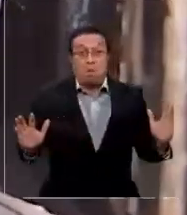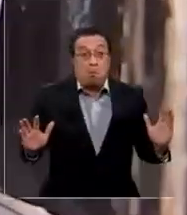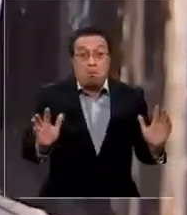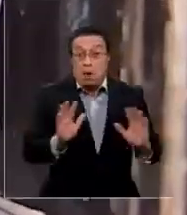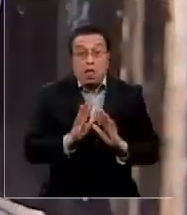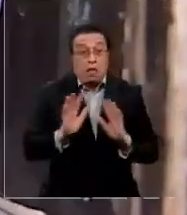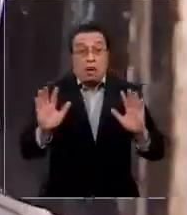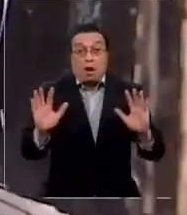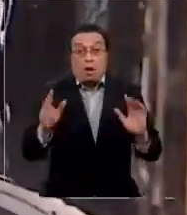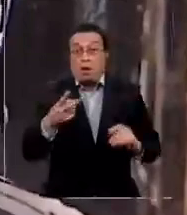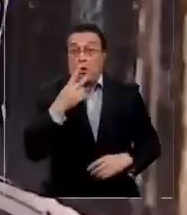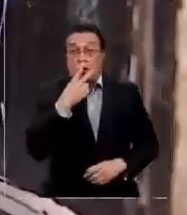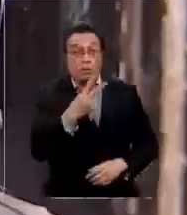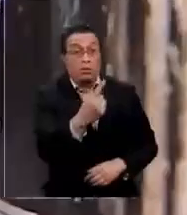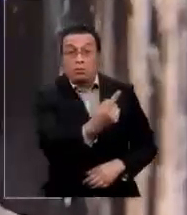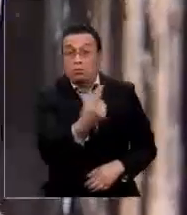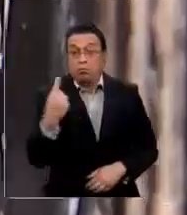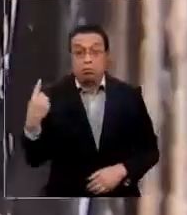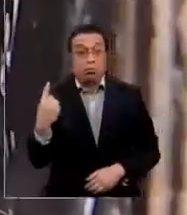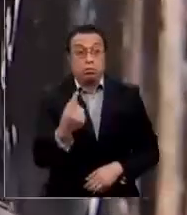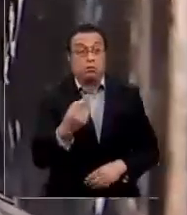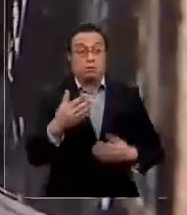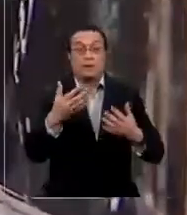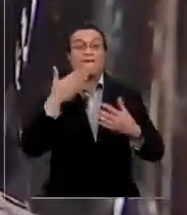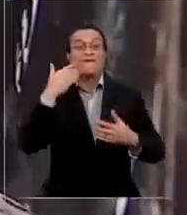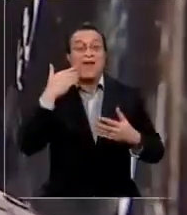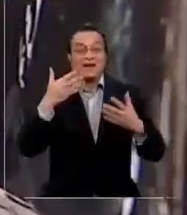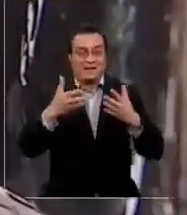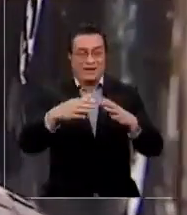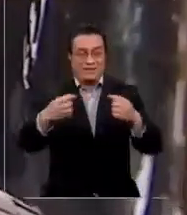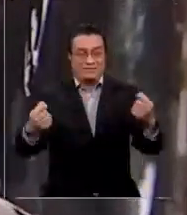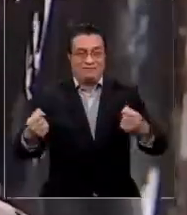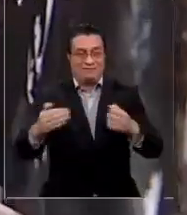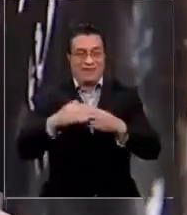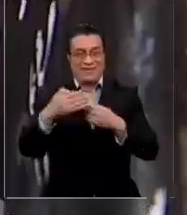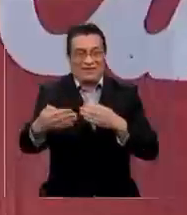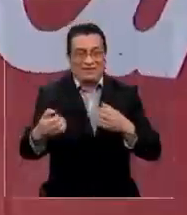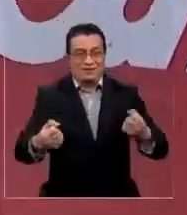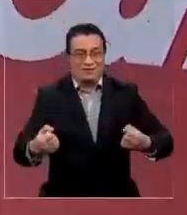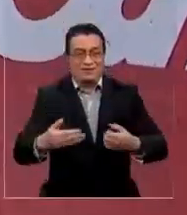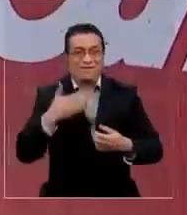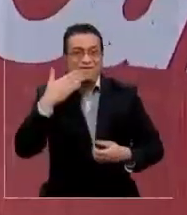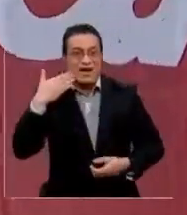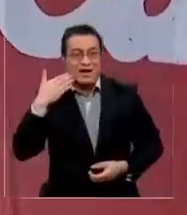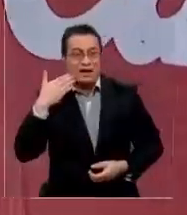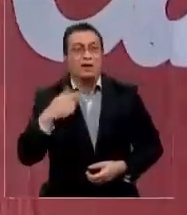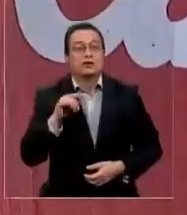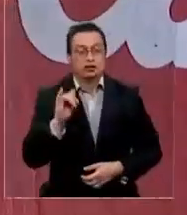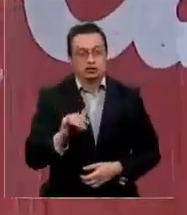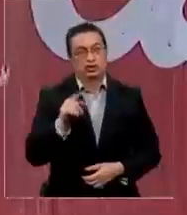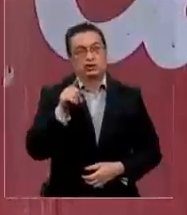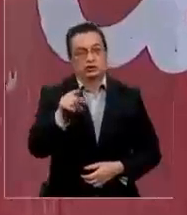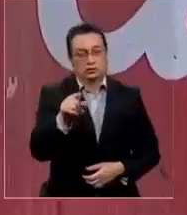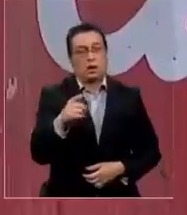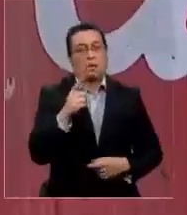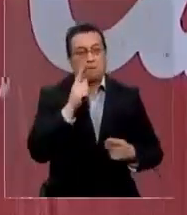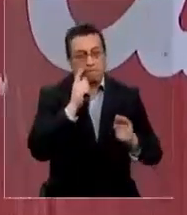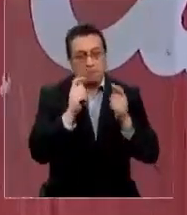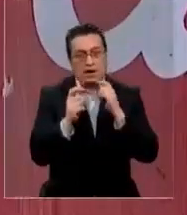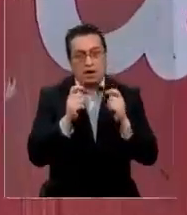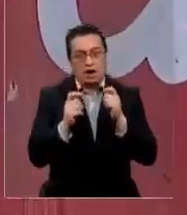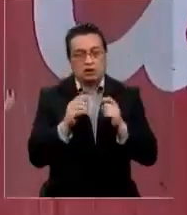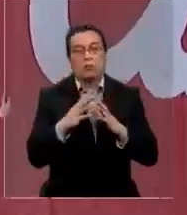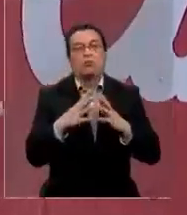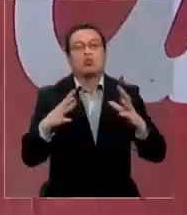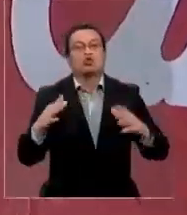Eso es todo, vi salir un camión de cabina blanca, pero nada más. Y pues eso es peligroso, porque aquí hay